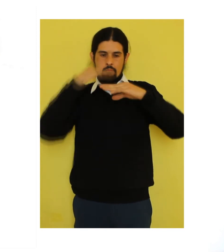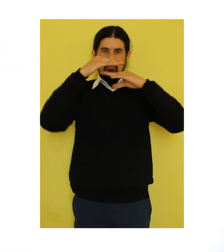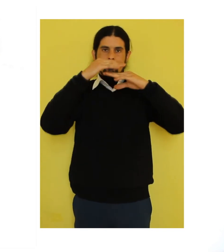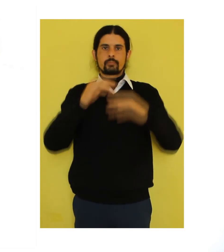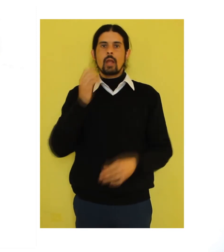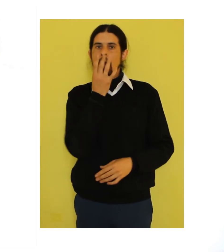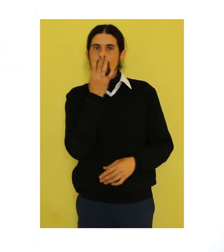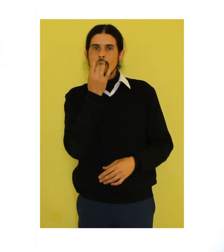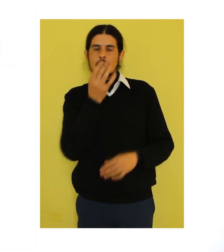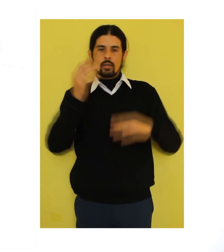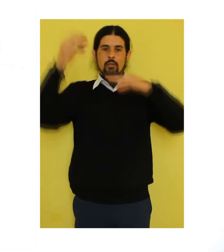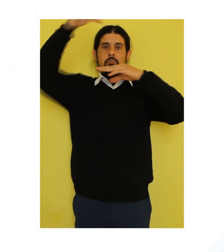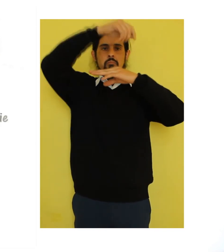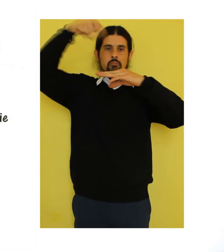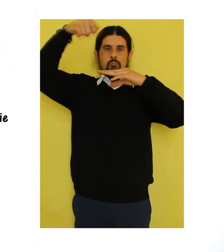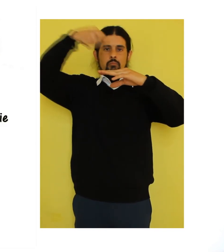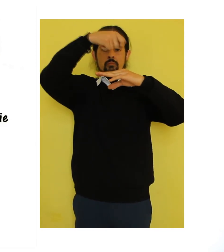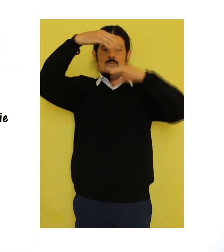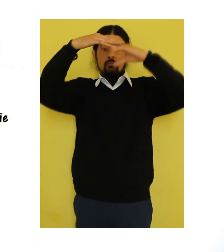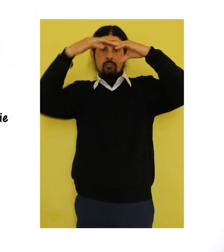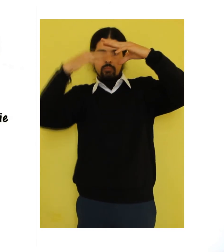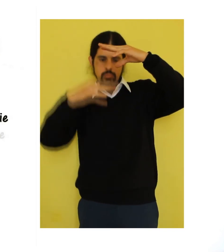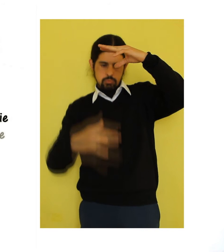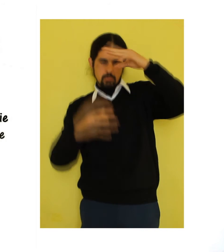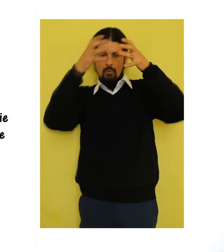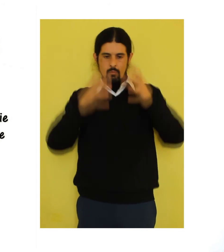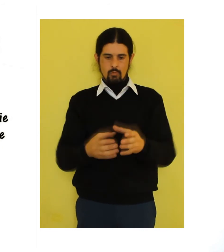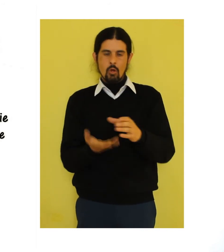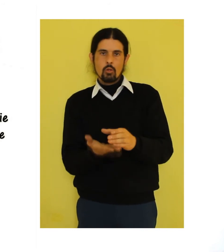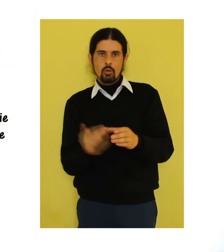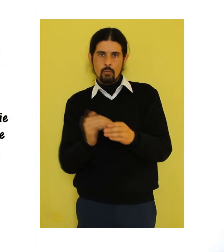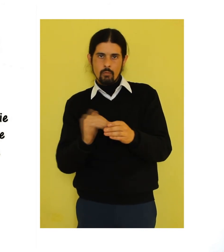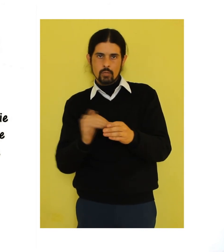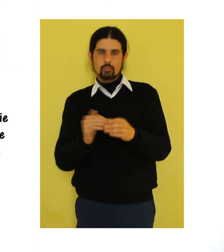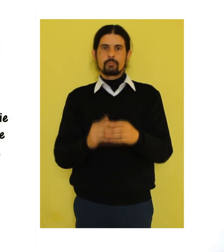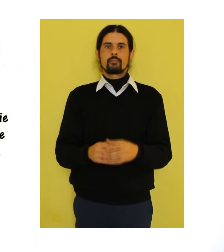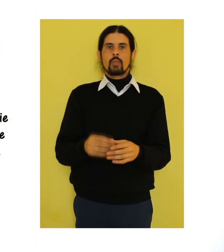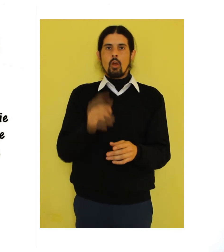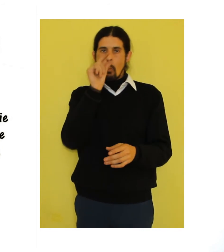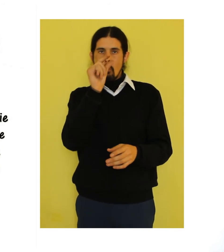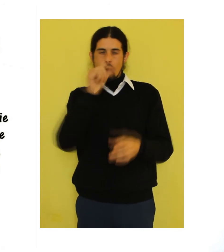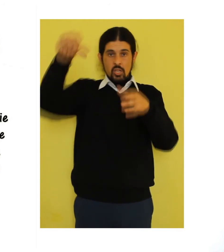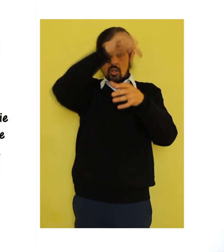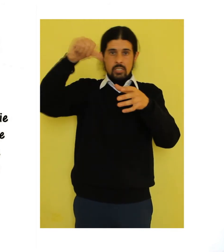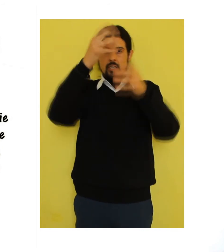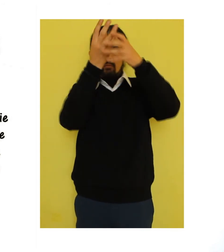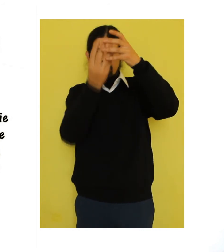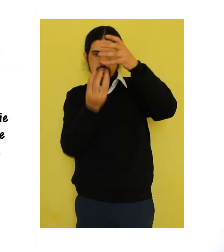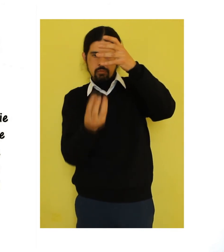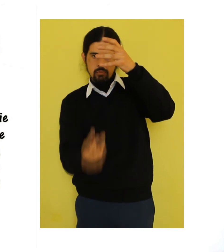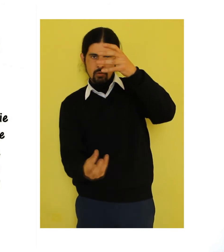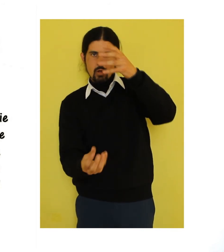al fondo del vaso debido a su peso, superior al del agua y el aceite, arrastrando con ella algo de aceite. Luego el